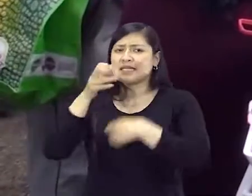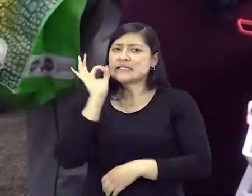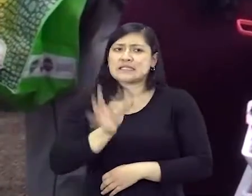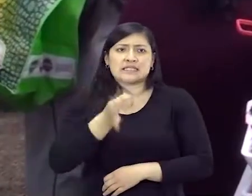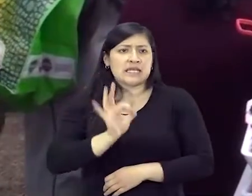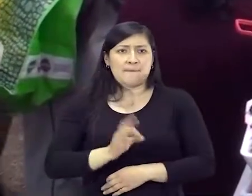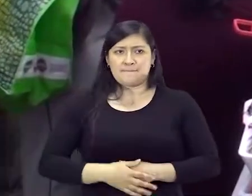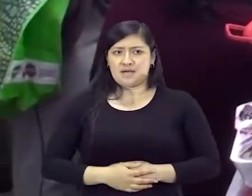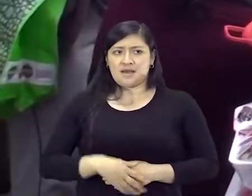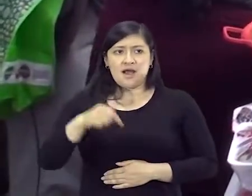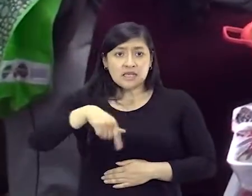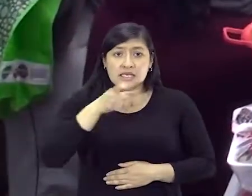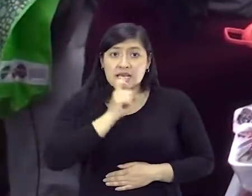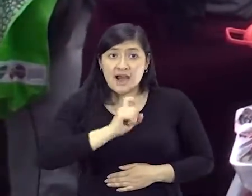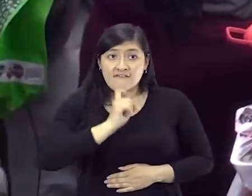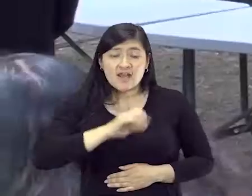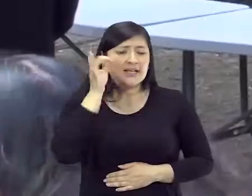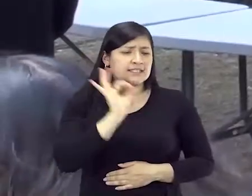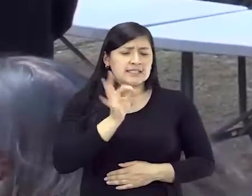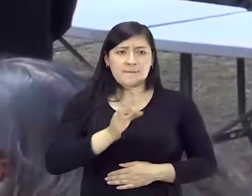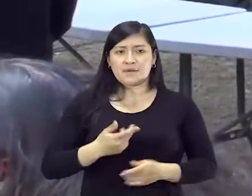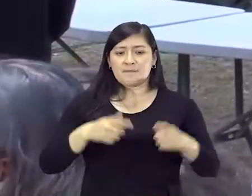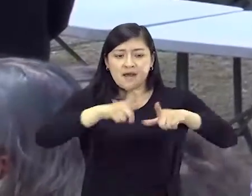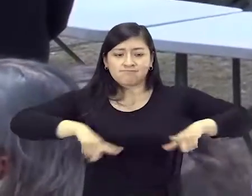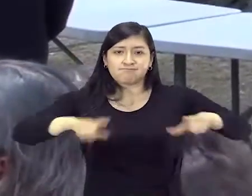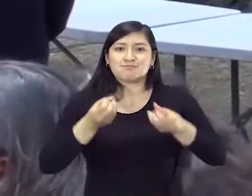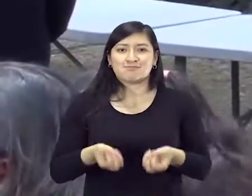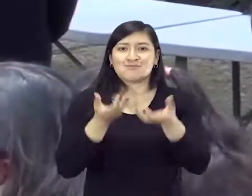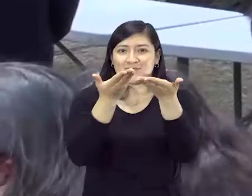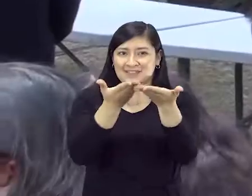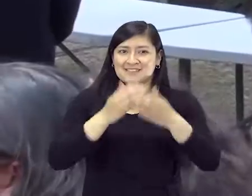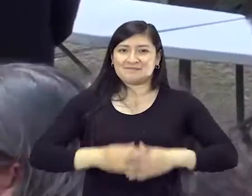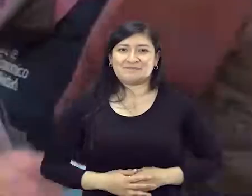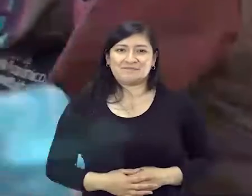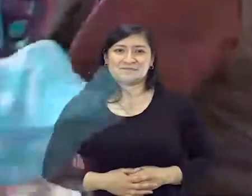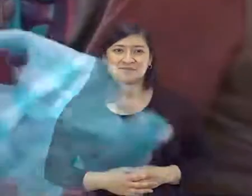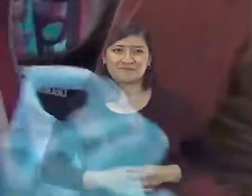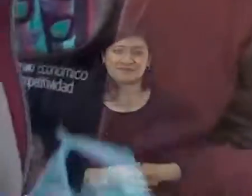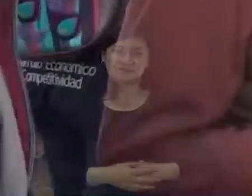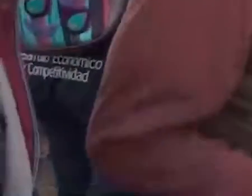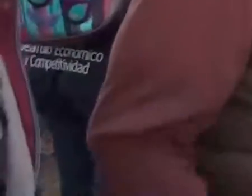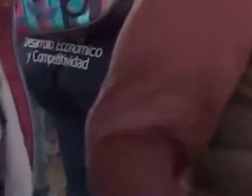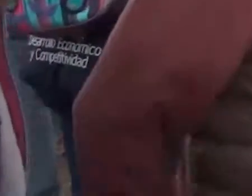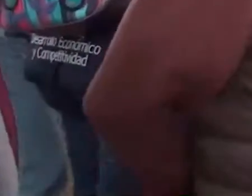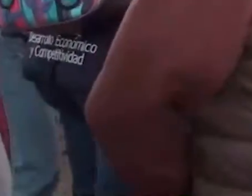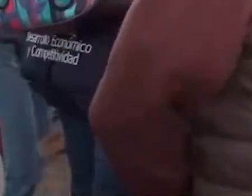los domingos salimos a vender a nosotros aquí en el corregimiento de Cabrera, al mercado campesino.